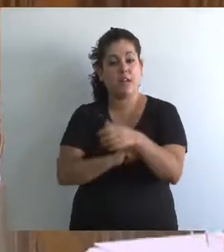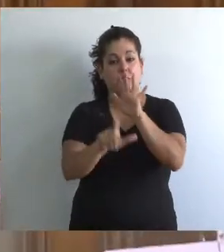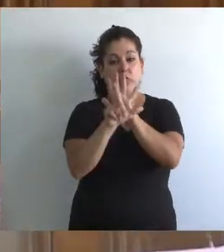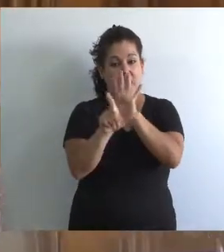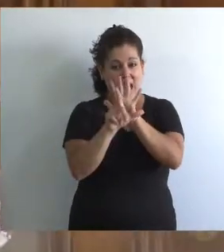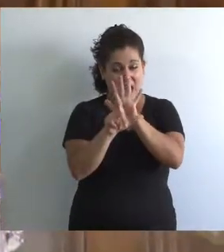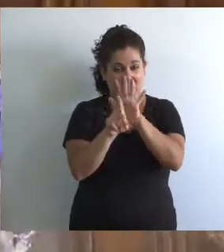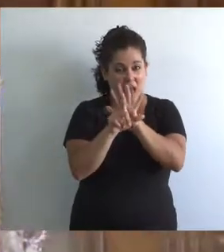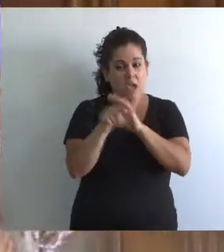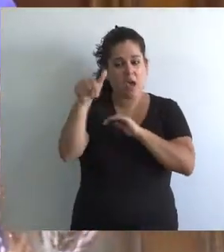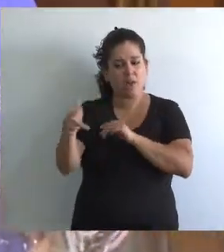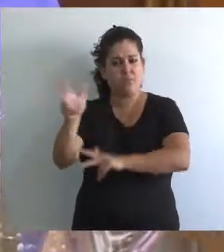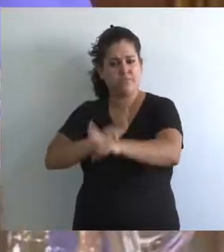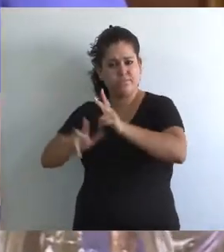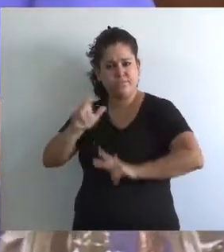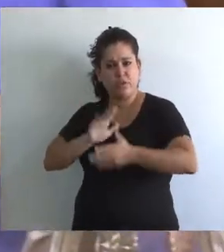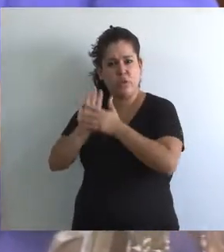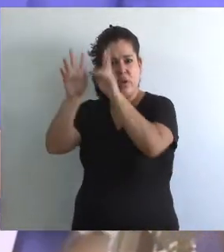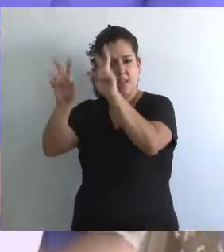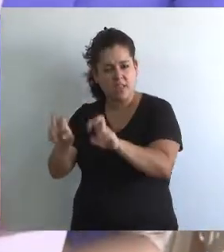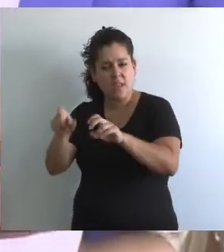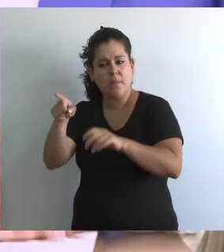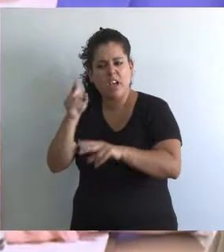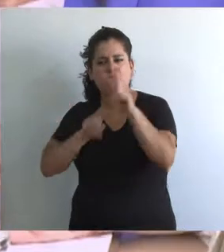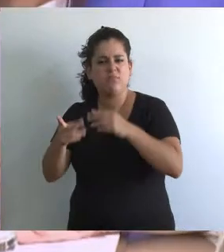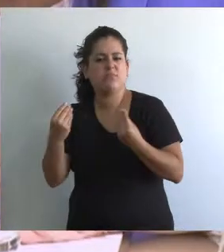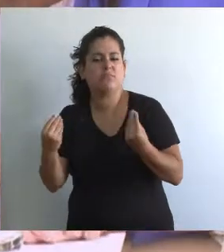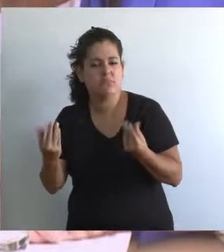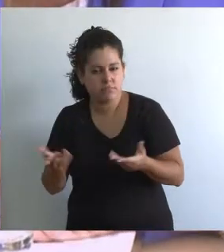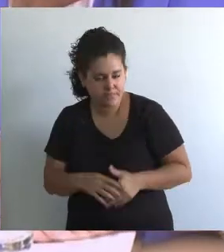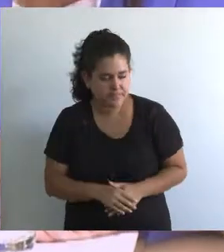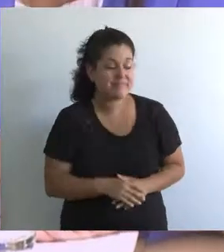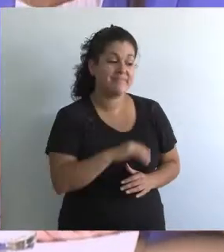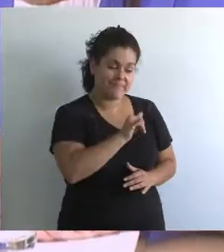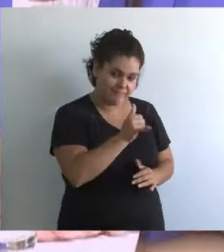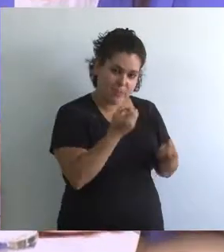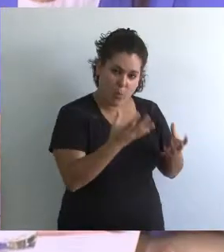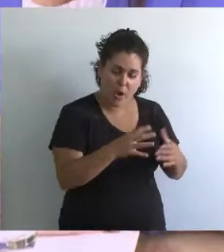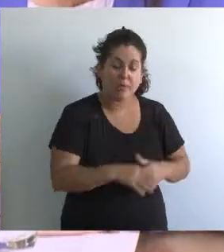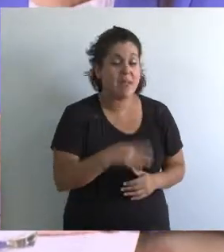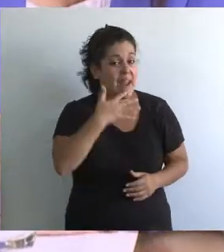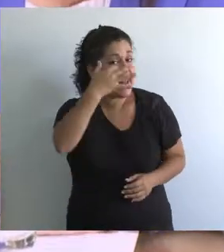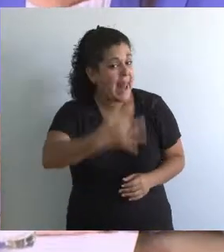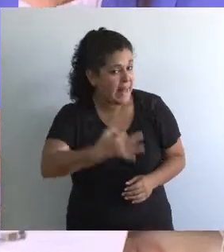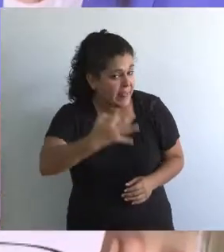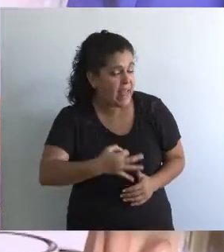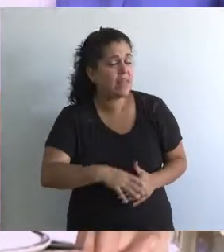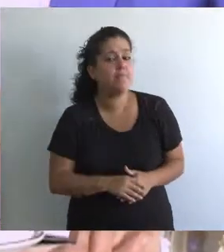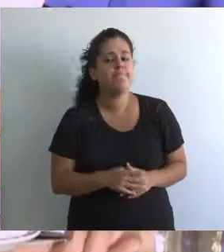Laura Esper, la diputada que nos acompaña, nos va a ampliar el tema justamente que se está buscando con esto, diputada. Sí, bueno, en